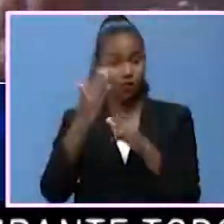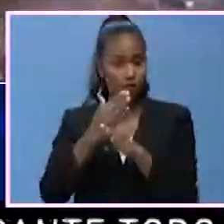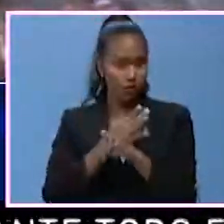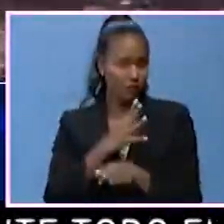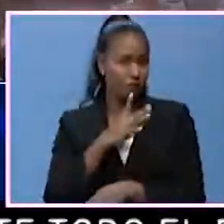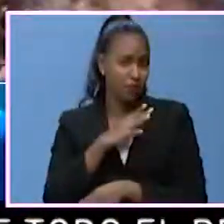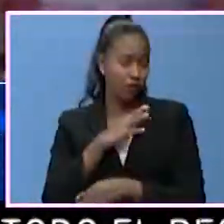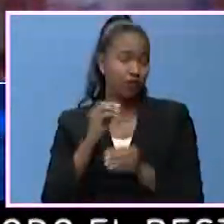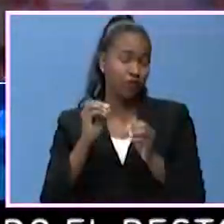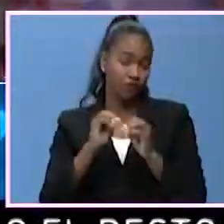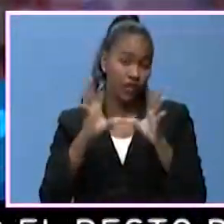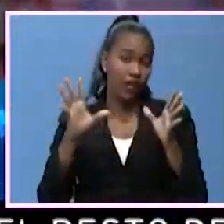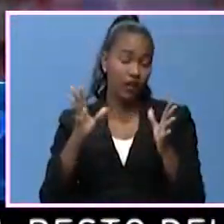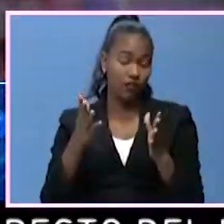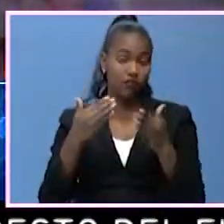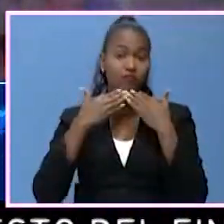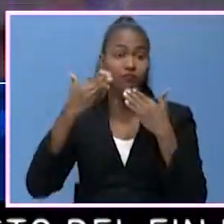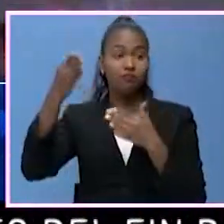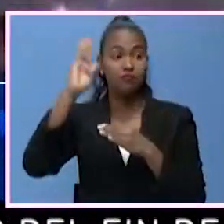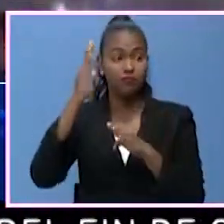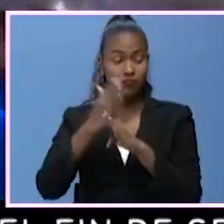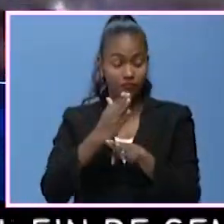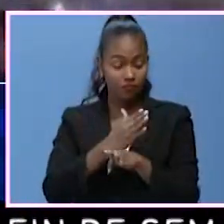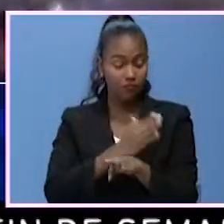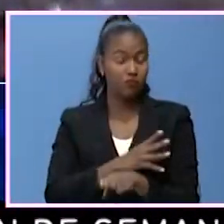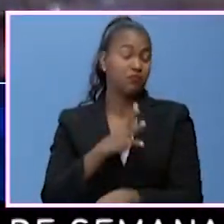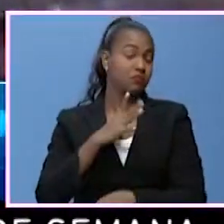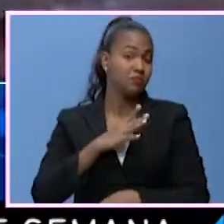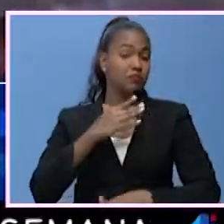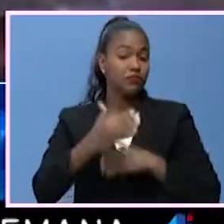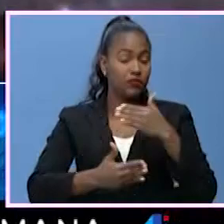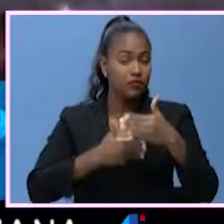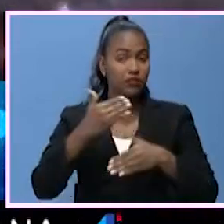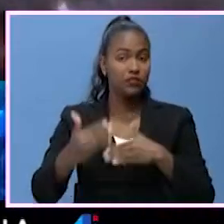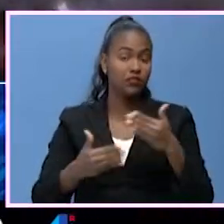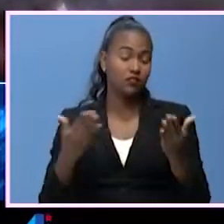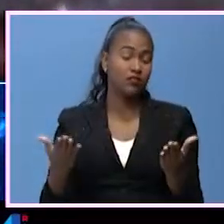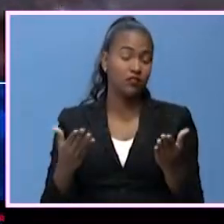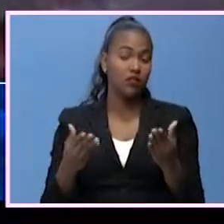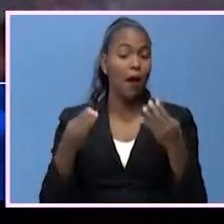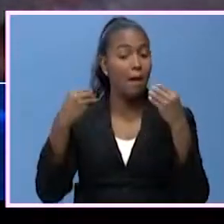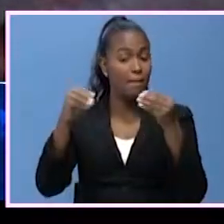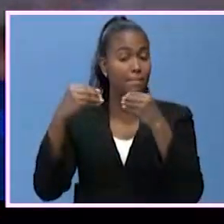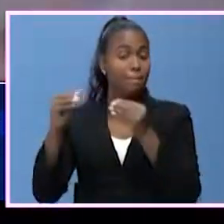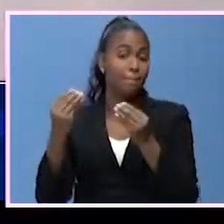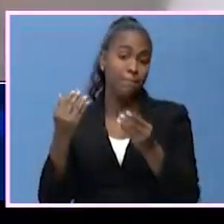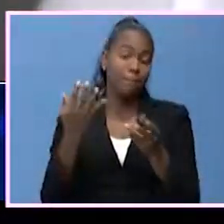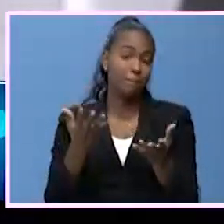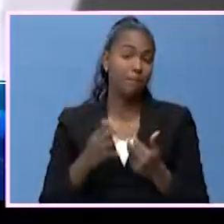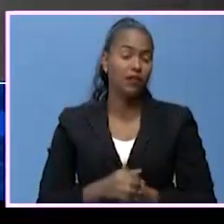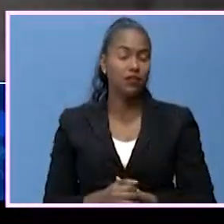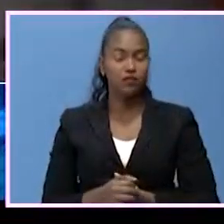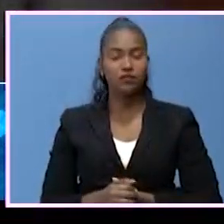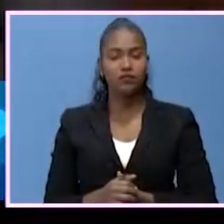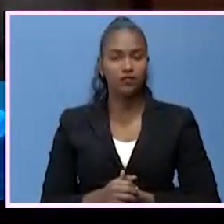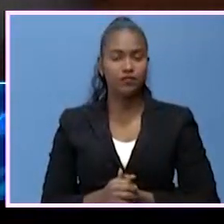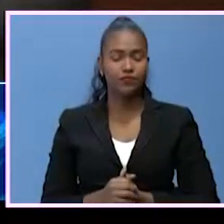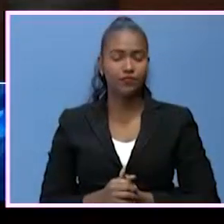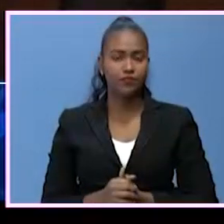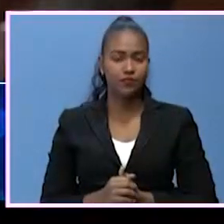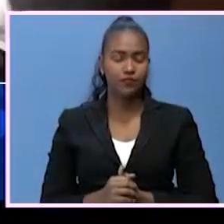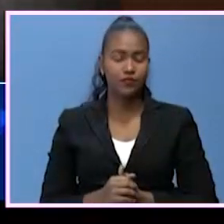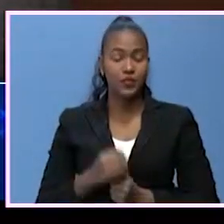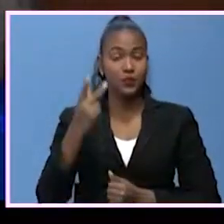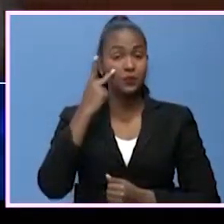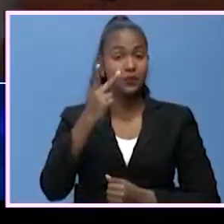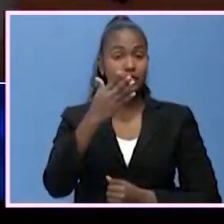Cuéntame. Sí. Gracias a Dios, vamos a ir multiguando, porque por lo menos piden por la aplicación. Sí. Bueno, flaco,